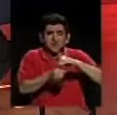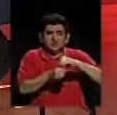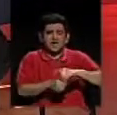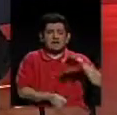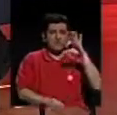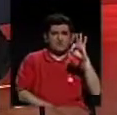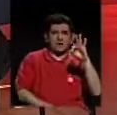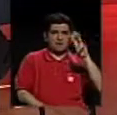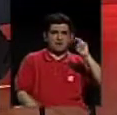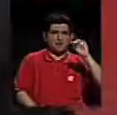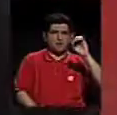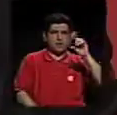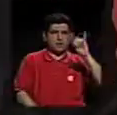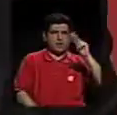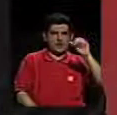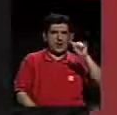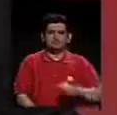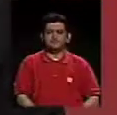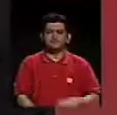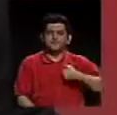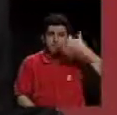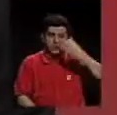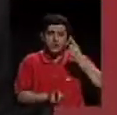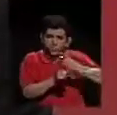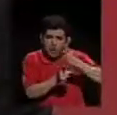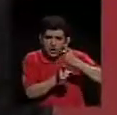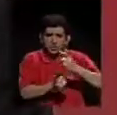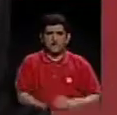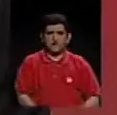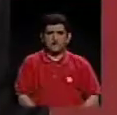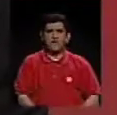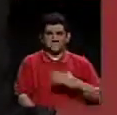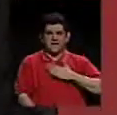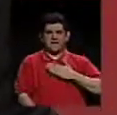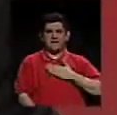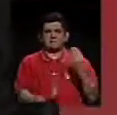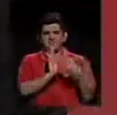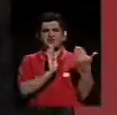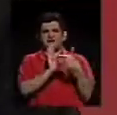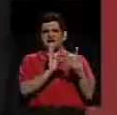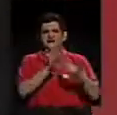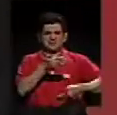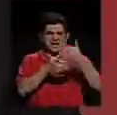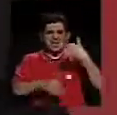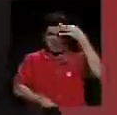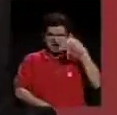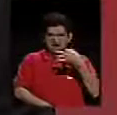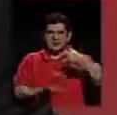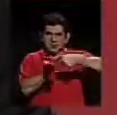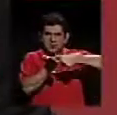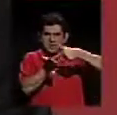Molina? Bueno, me parece que efectivamente se me cobraron posiciones y